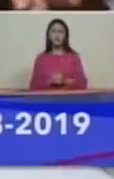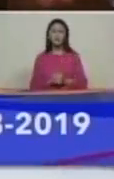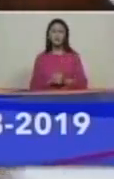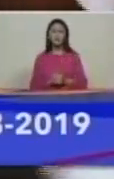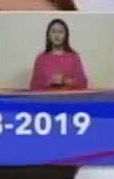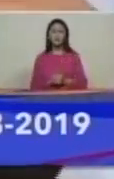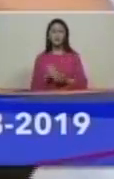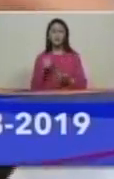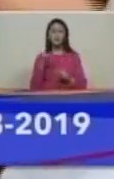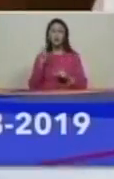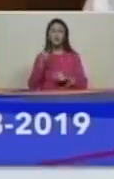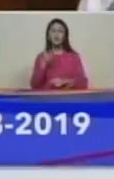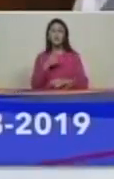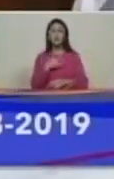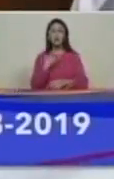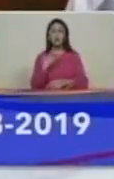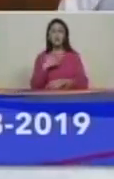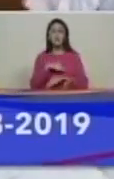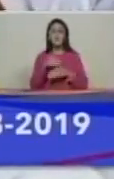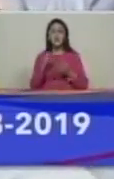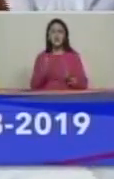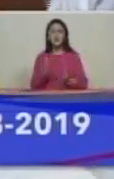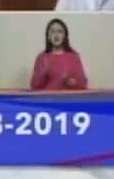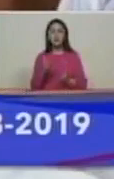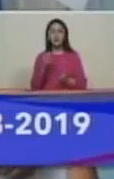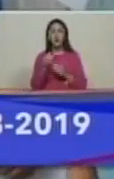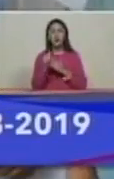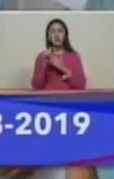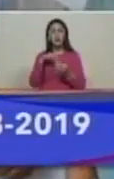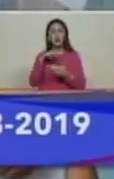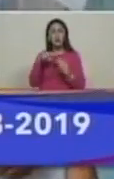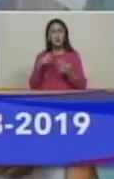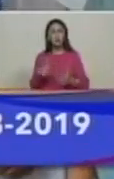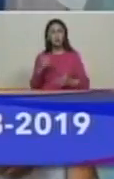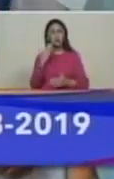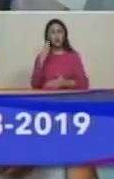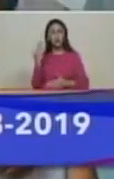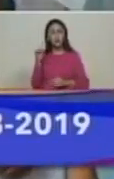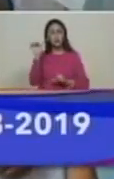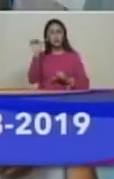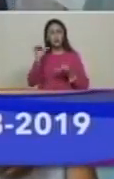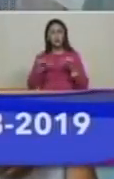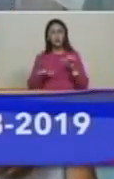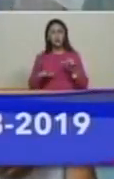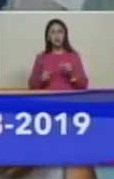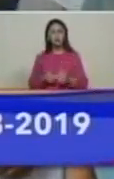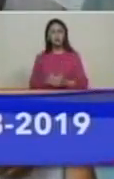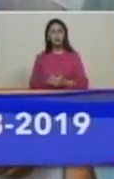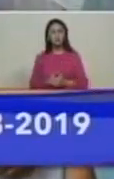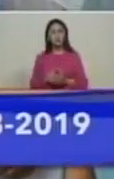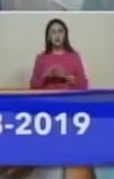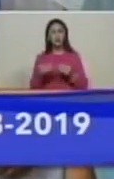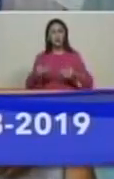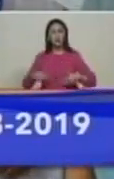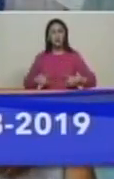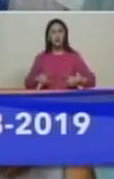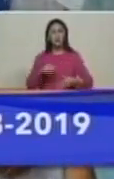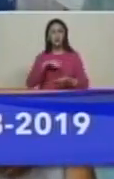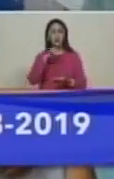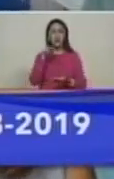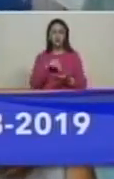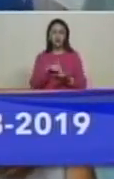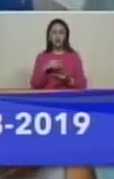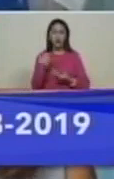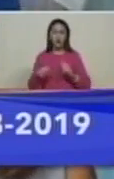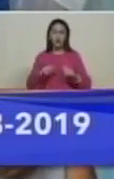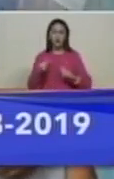al viceministro Jorge Pérez, un joven líder de la revolución bolivariana, para que nos hable de todo el esfuerzo que a nivel nacional estamos